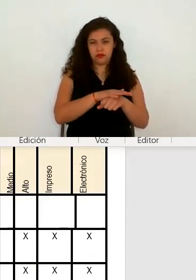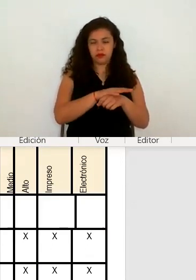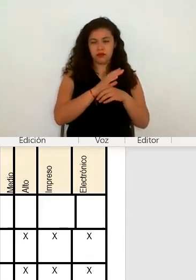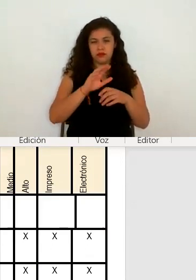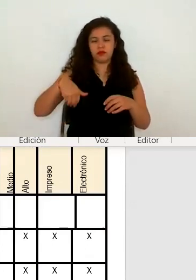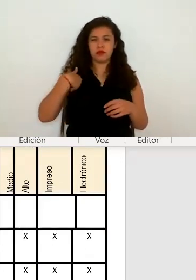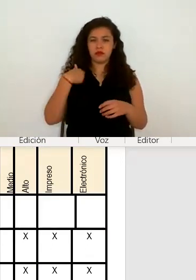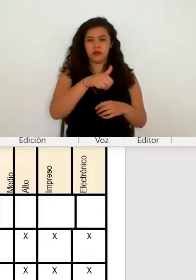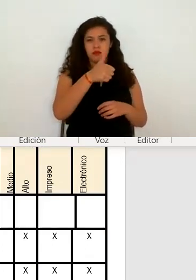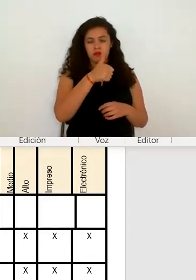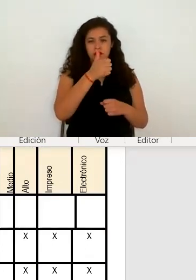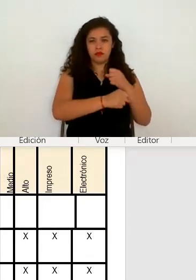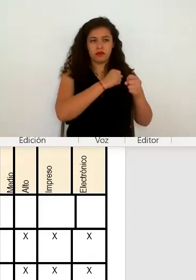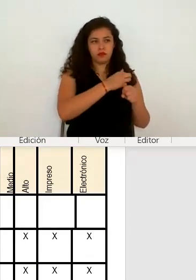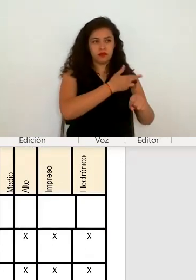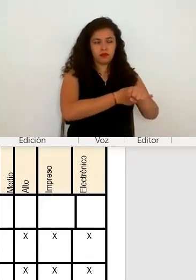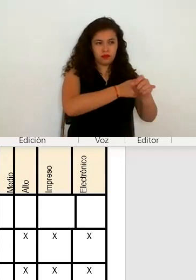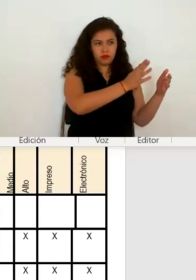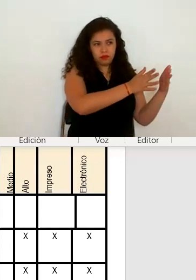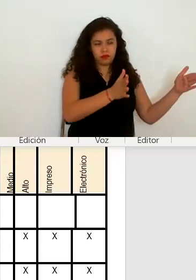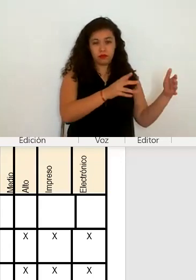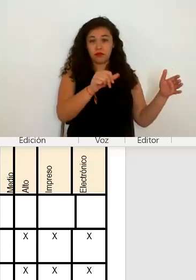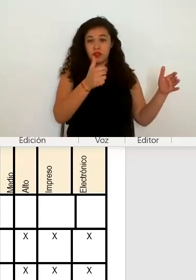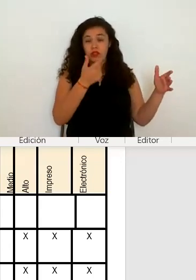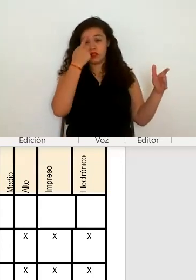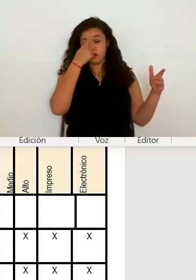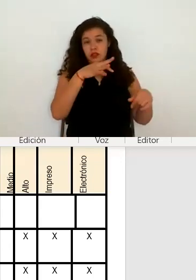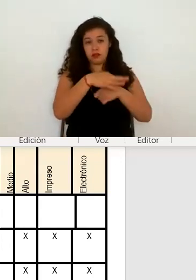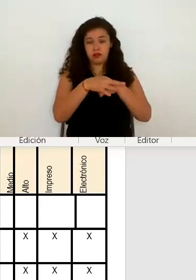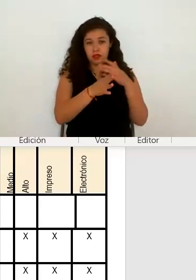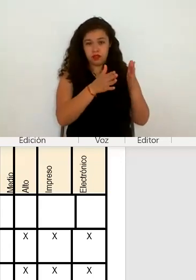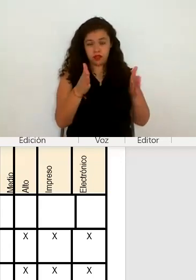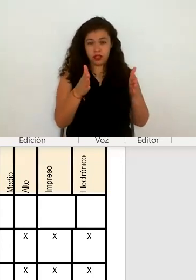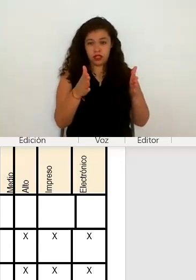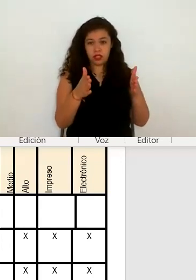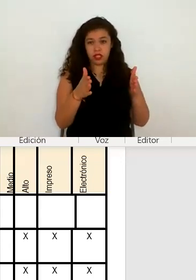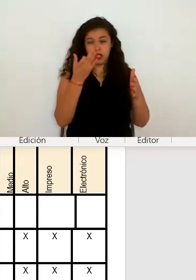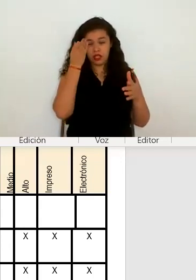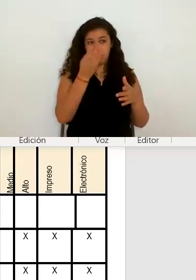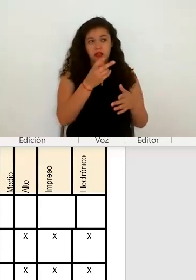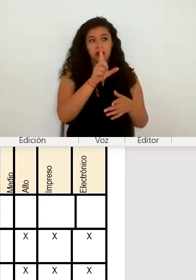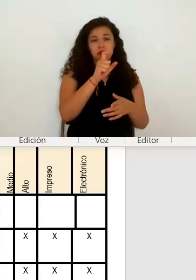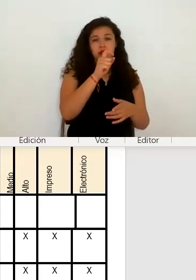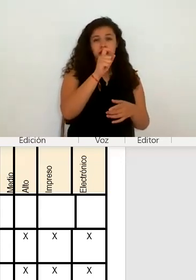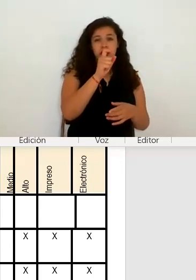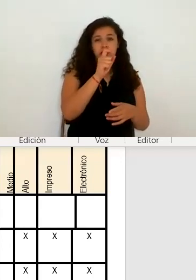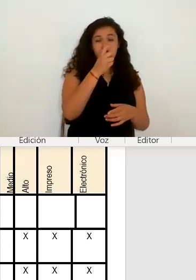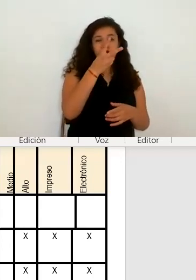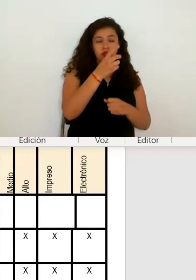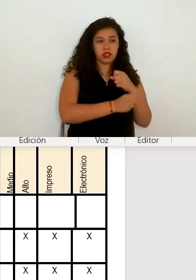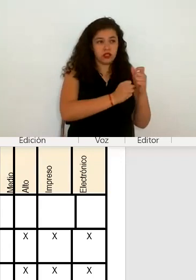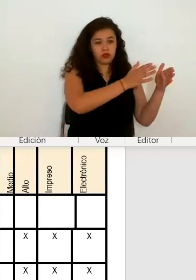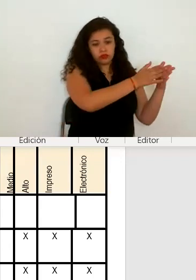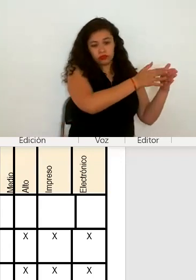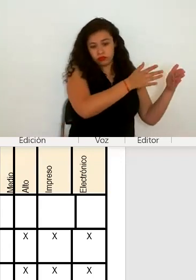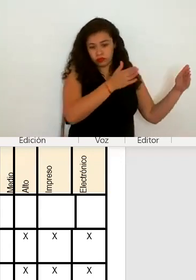11 años en archivo de trámite, 11 en concentración, tiempo total 22 años